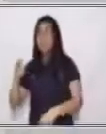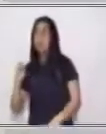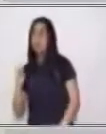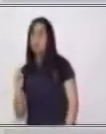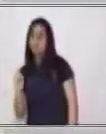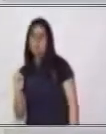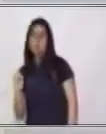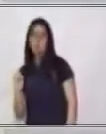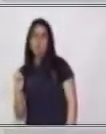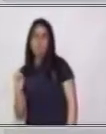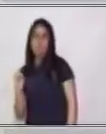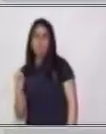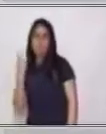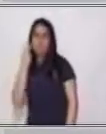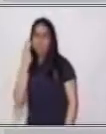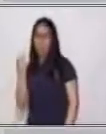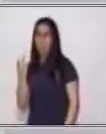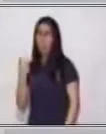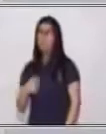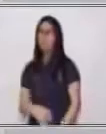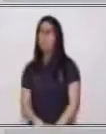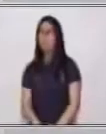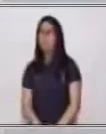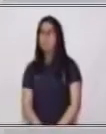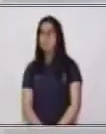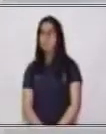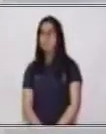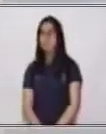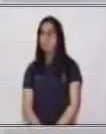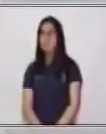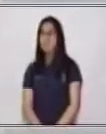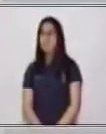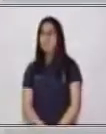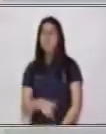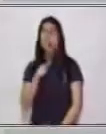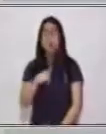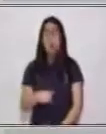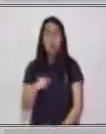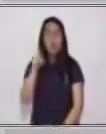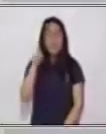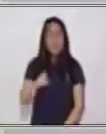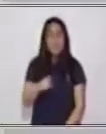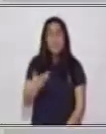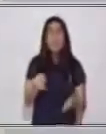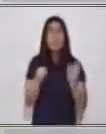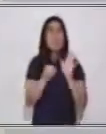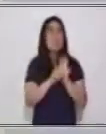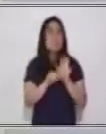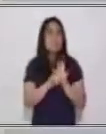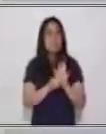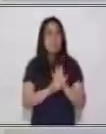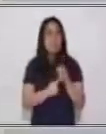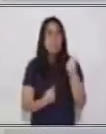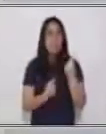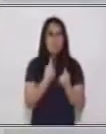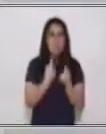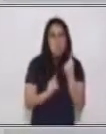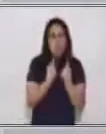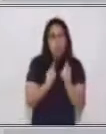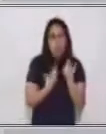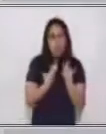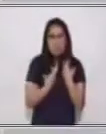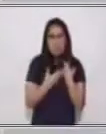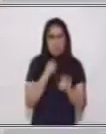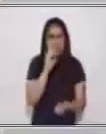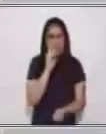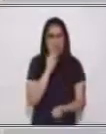C es 0, uno de ellos es 0. Y cuadrado no es 0, tiene un 1. Pero el x no existe,